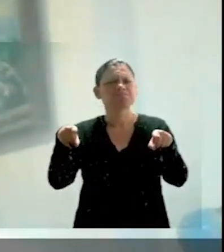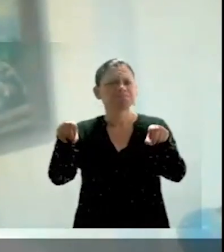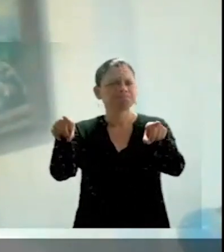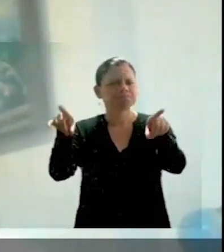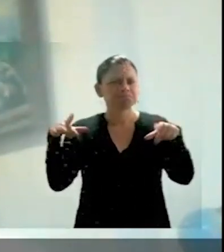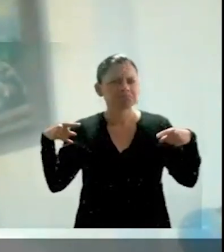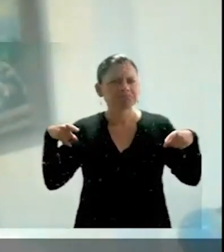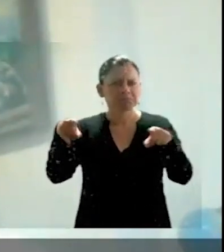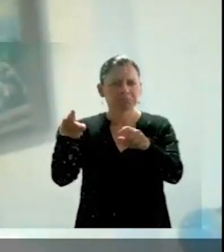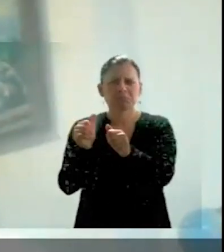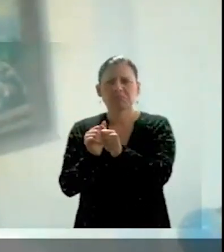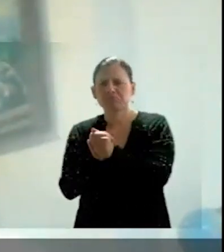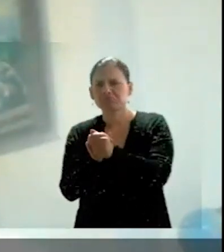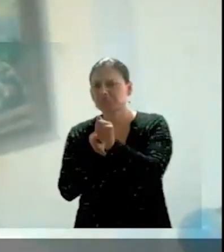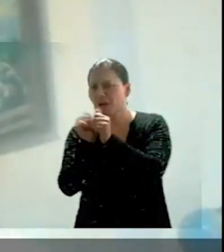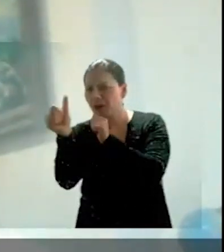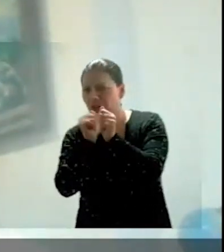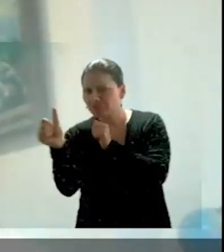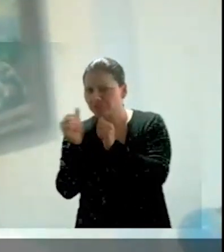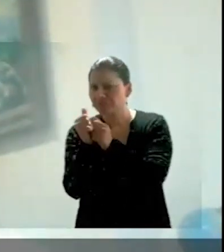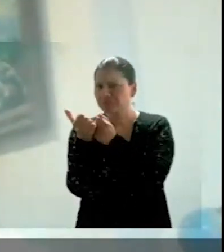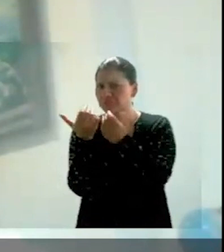entre los avances que